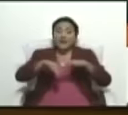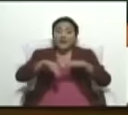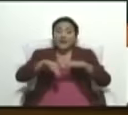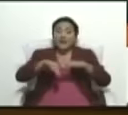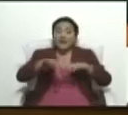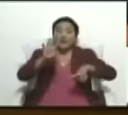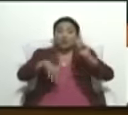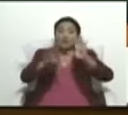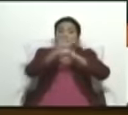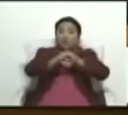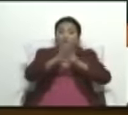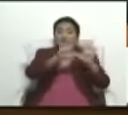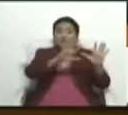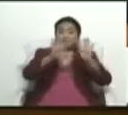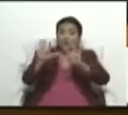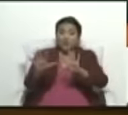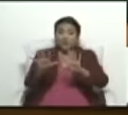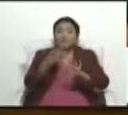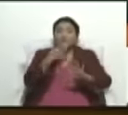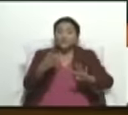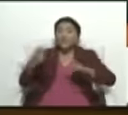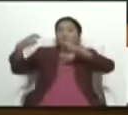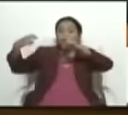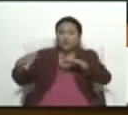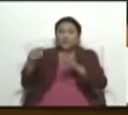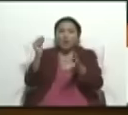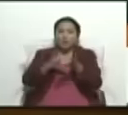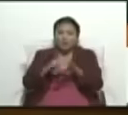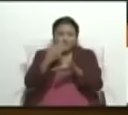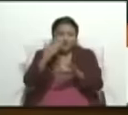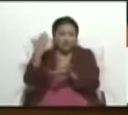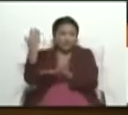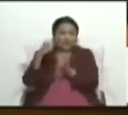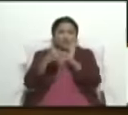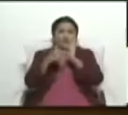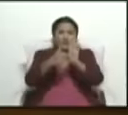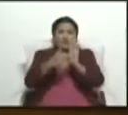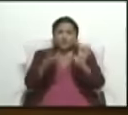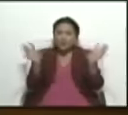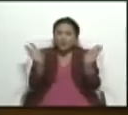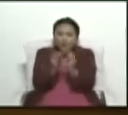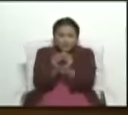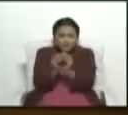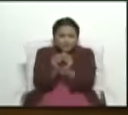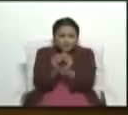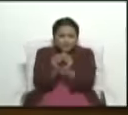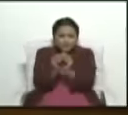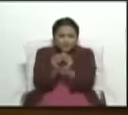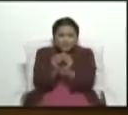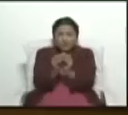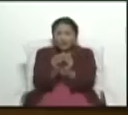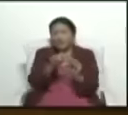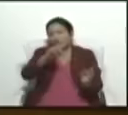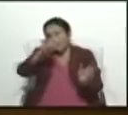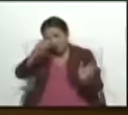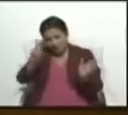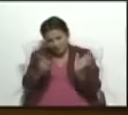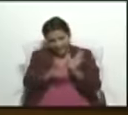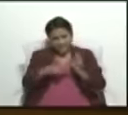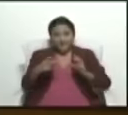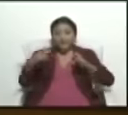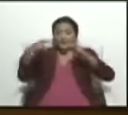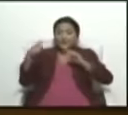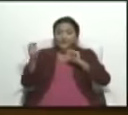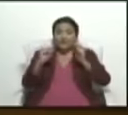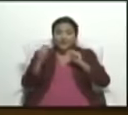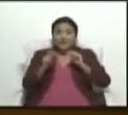interrogarlo y quiero entonces mostrar un resumen muy pequeño de una entrevista que